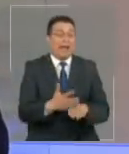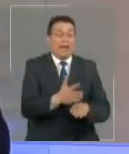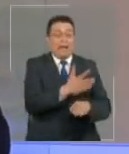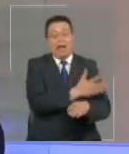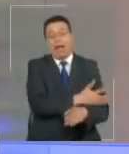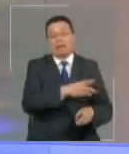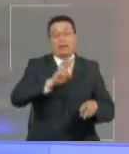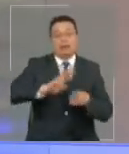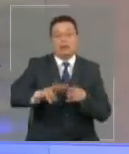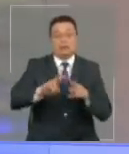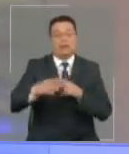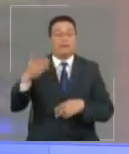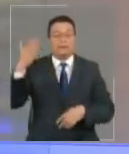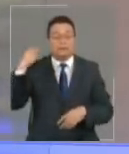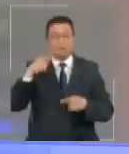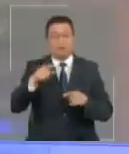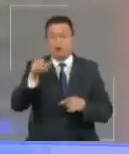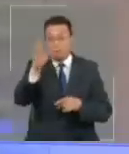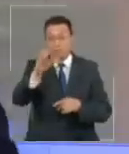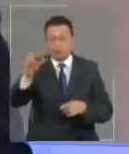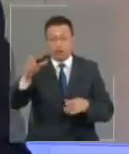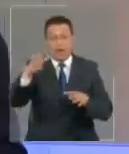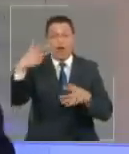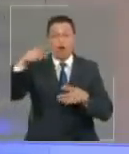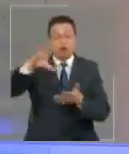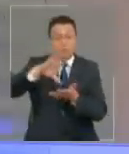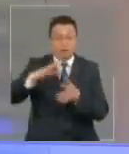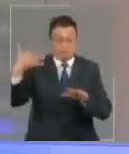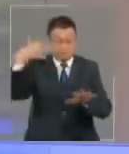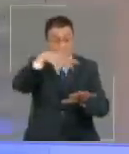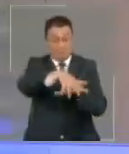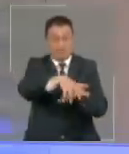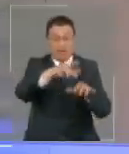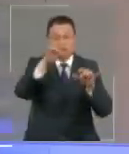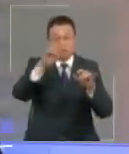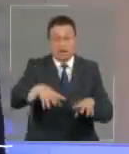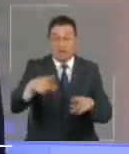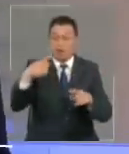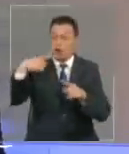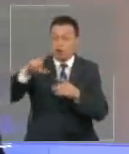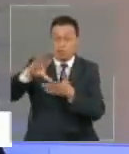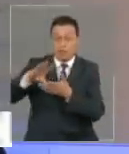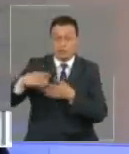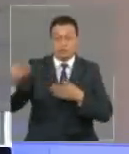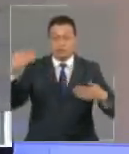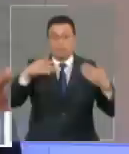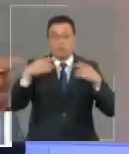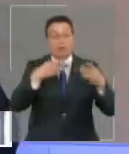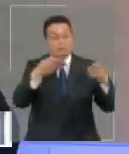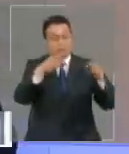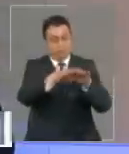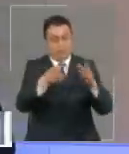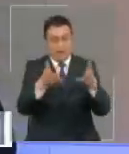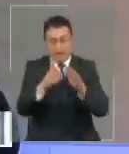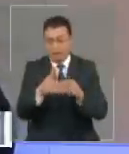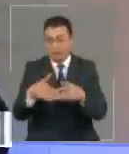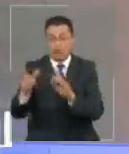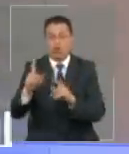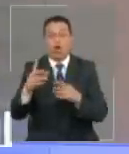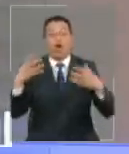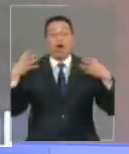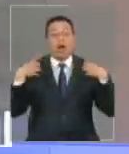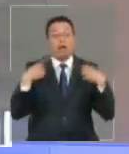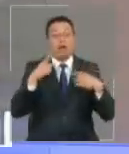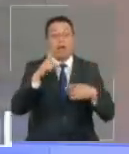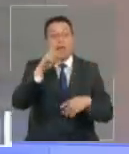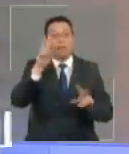viene haciendo hace mucho tiempo, y los migrantes lo saben, porque además hay que ver un tema. Esto de decir que vamos a clausurar y que los vamos a tirar a la calle no se hace cargo de ningún